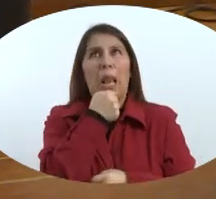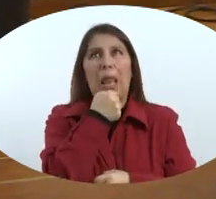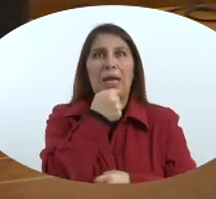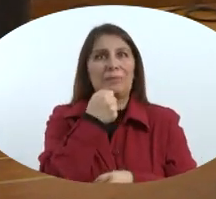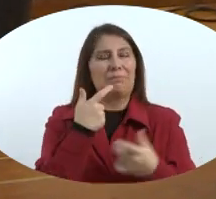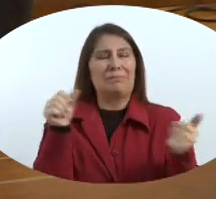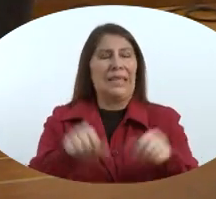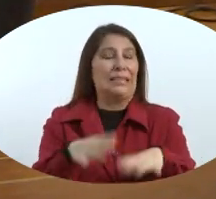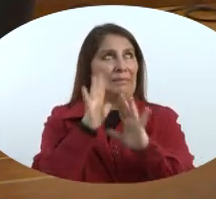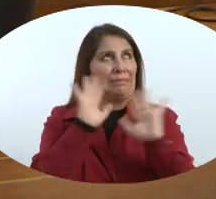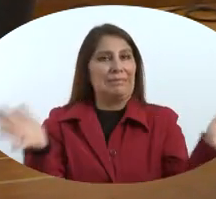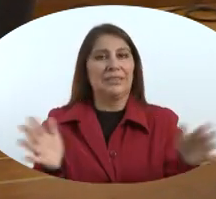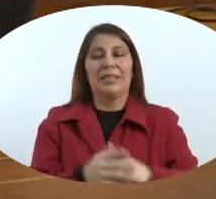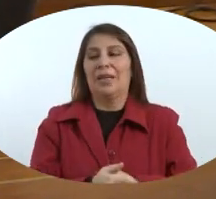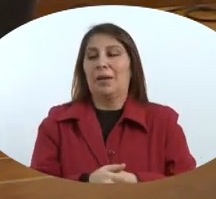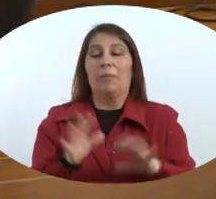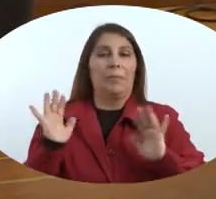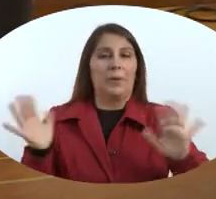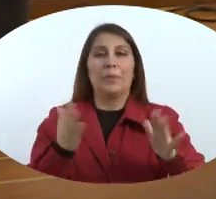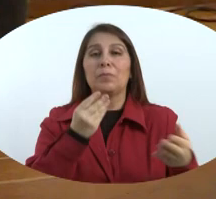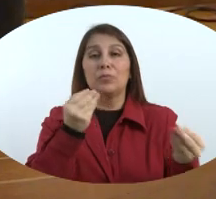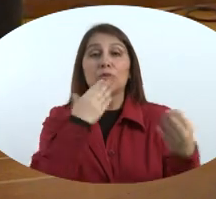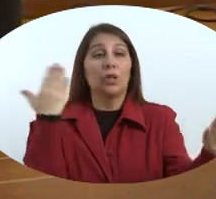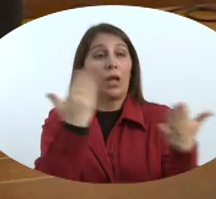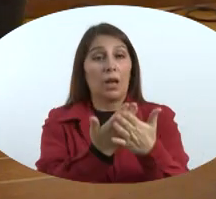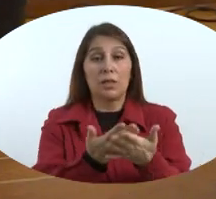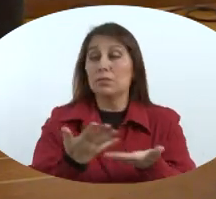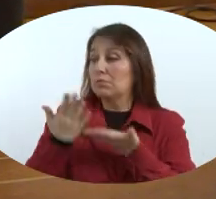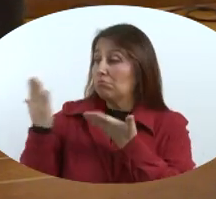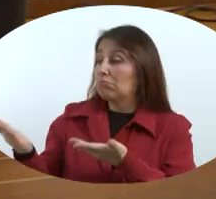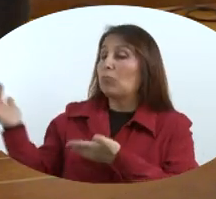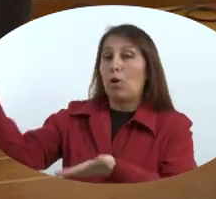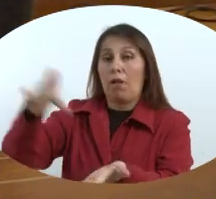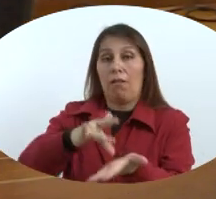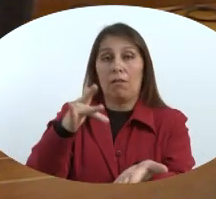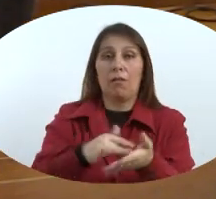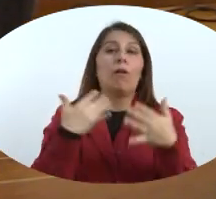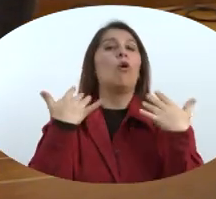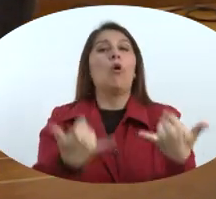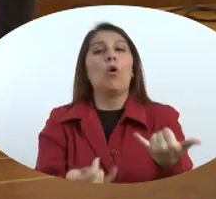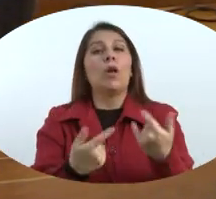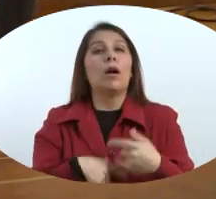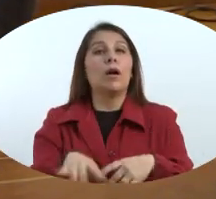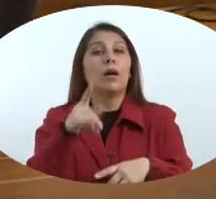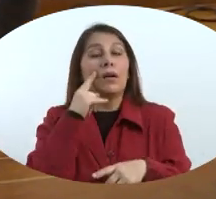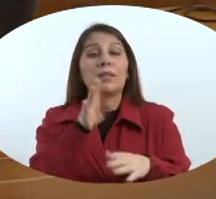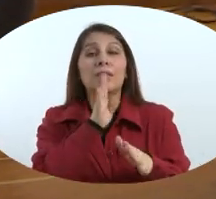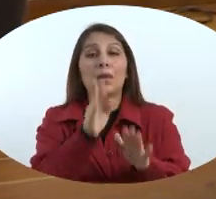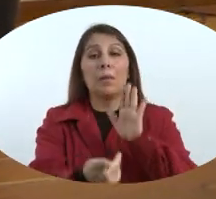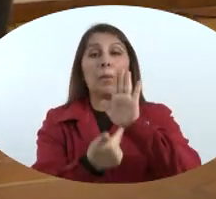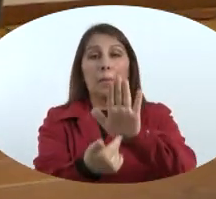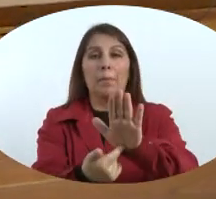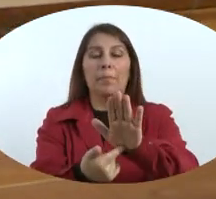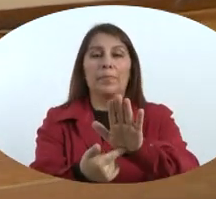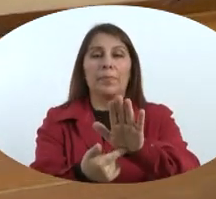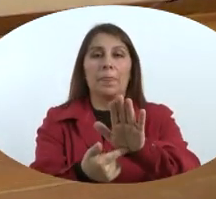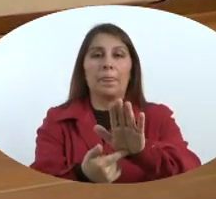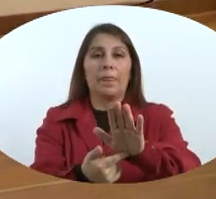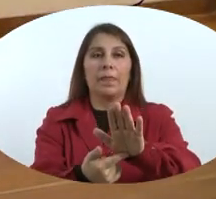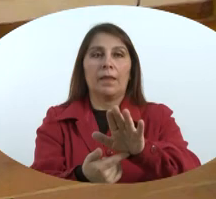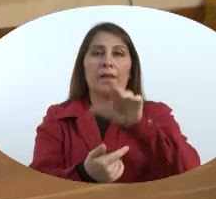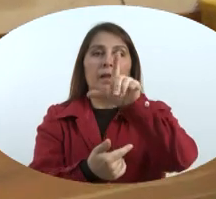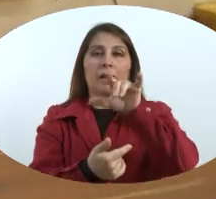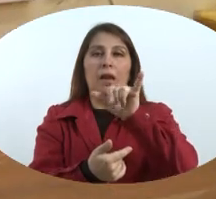moderación bueno muchas mujeres a ustedes por haber asistido vamos a escuchar ahora a josé luís viajando garnica la